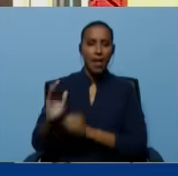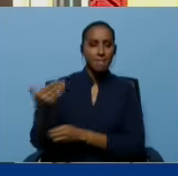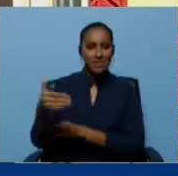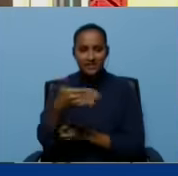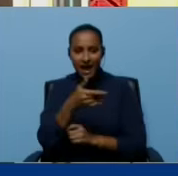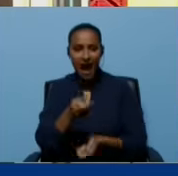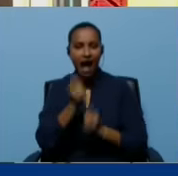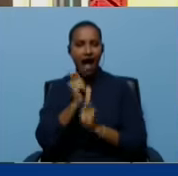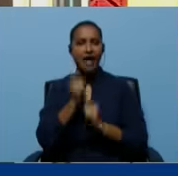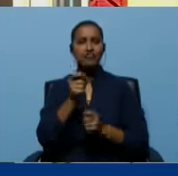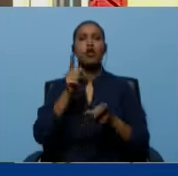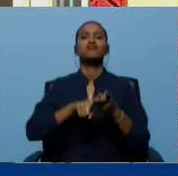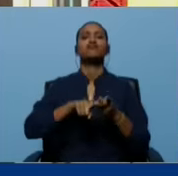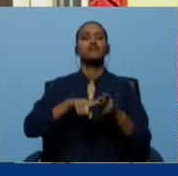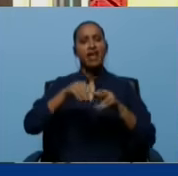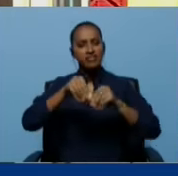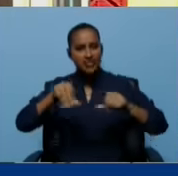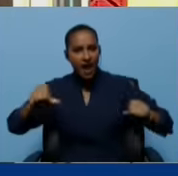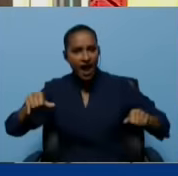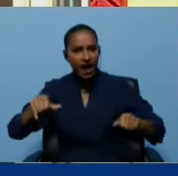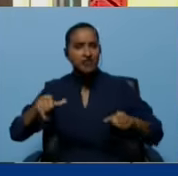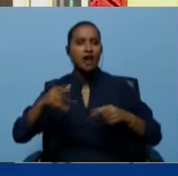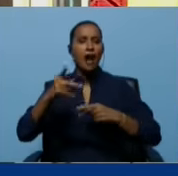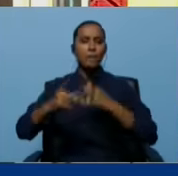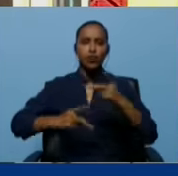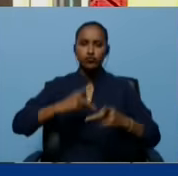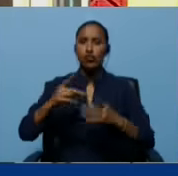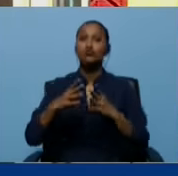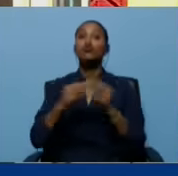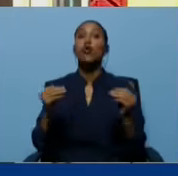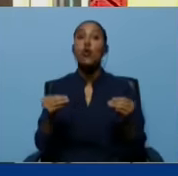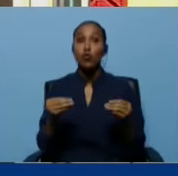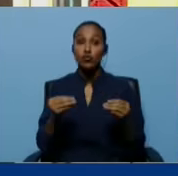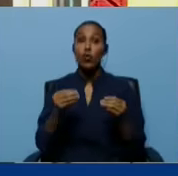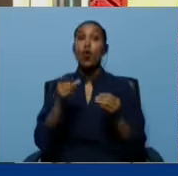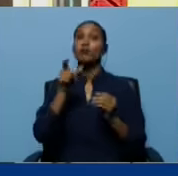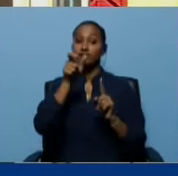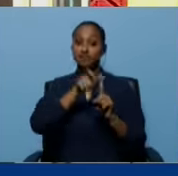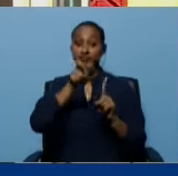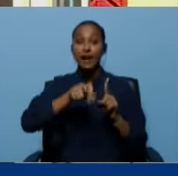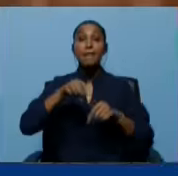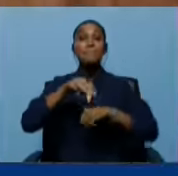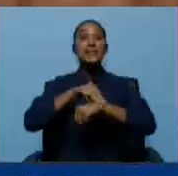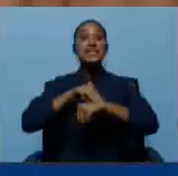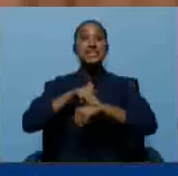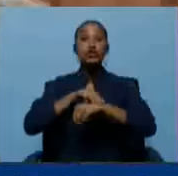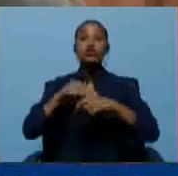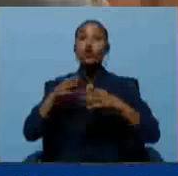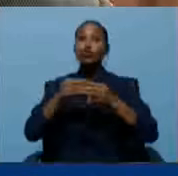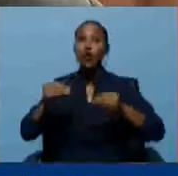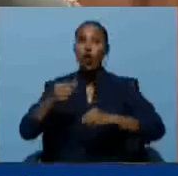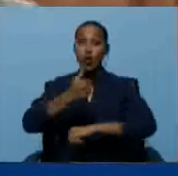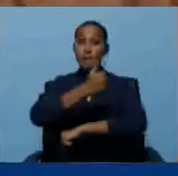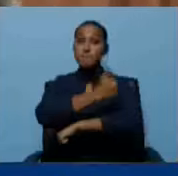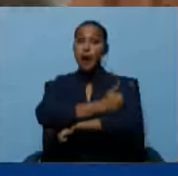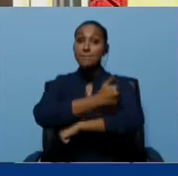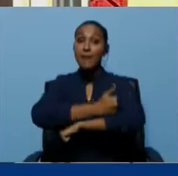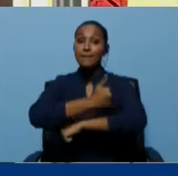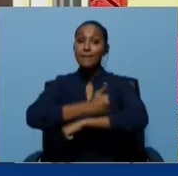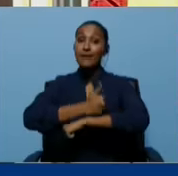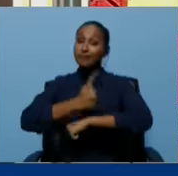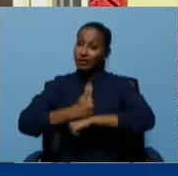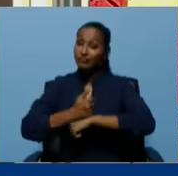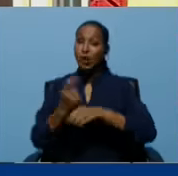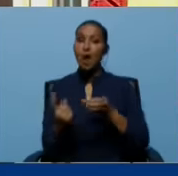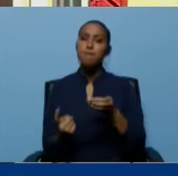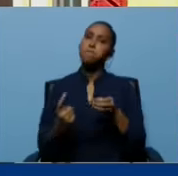ministro de Desarrollo Minero Ecológico, al compañero Leal Tellería, ministro de Alimentación, y al compañero Luis